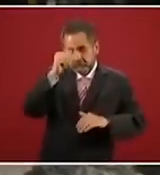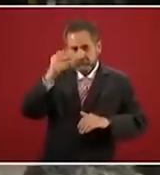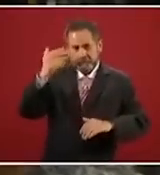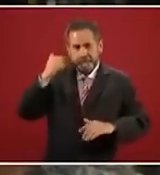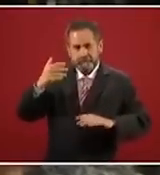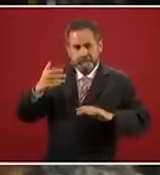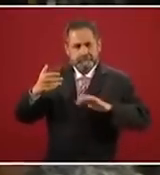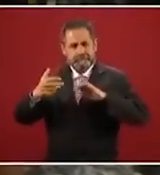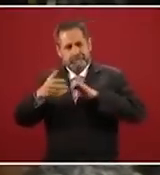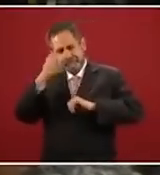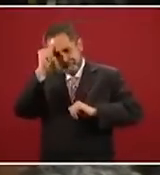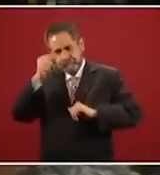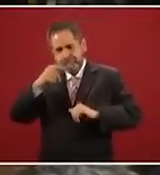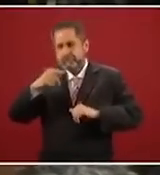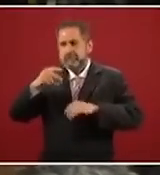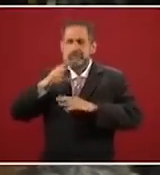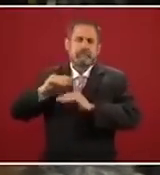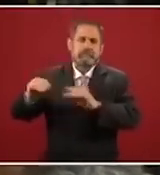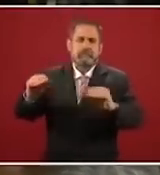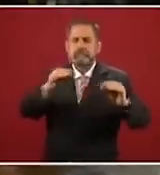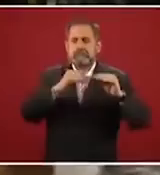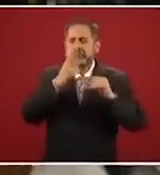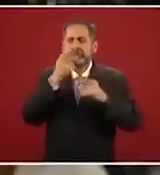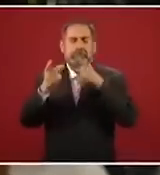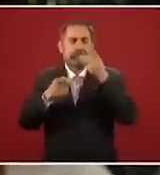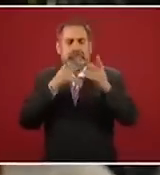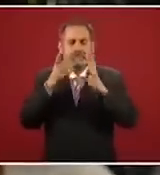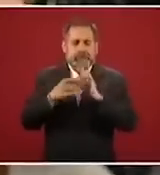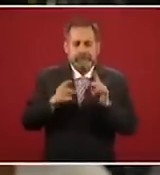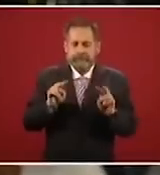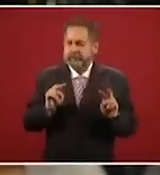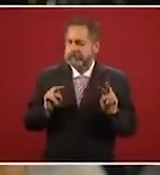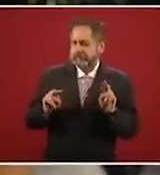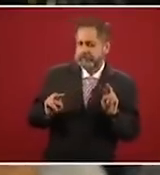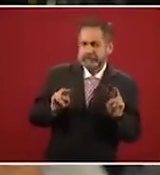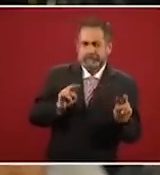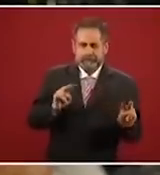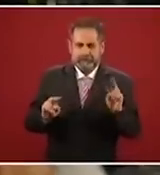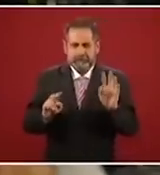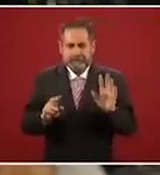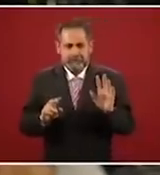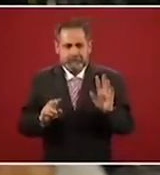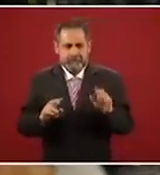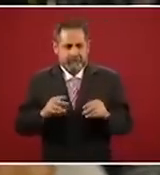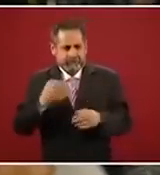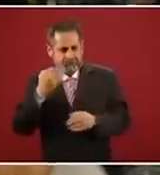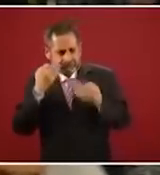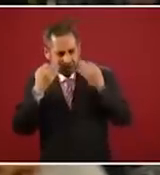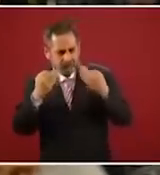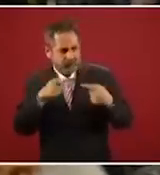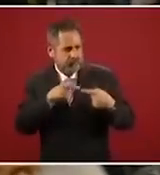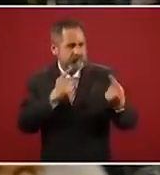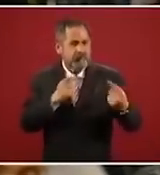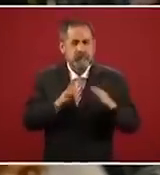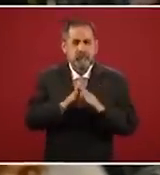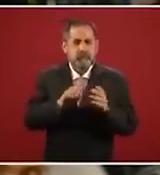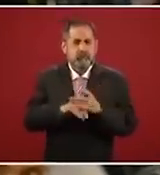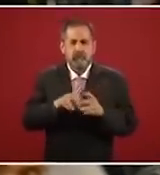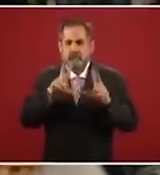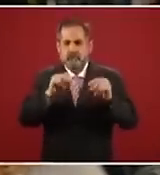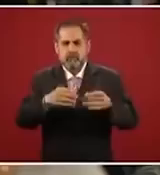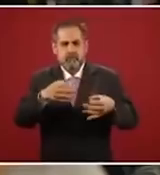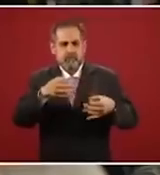habla Vox Populi, que eso genera una percepción y la percepción genera una realidad entre usted y él de que no se le va